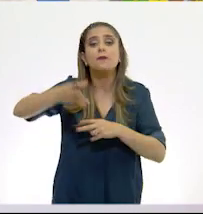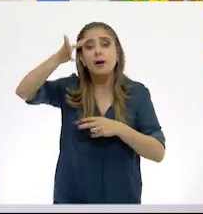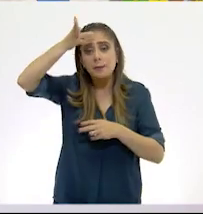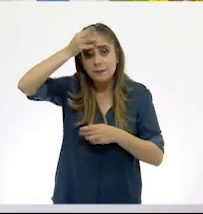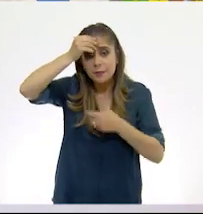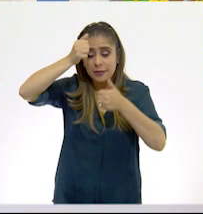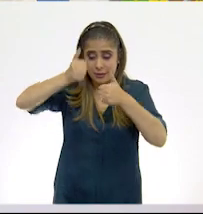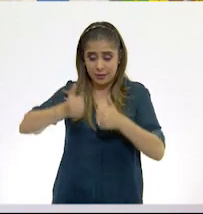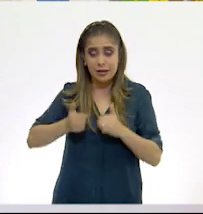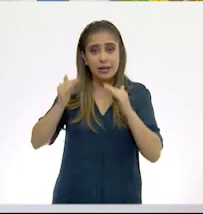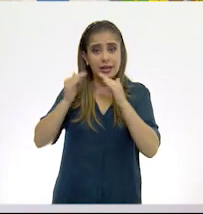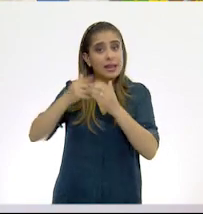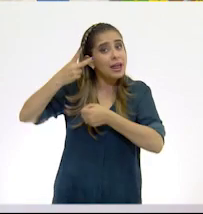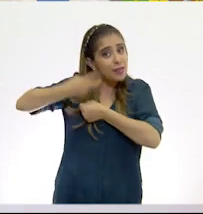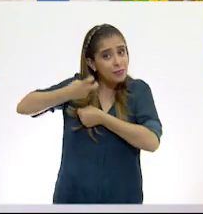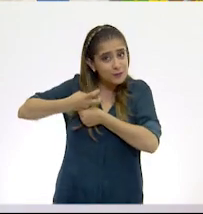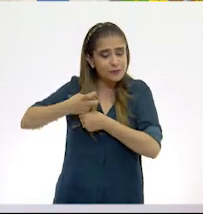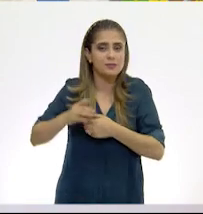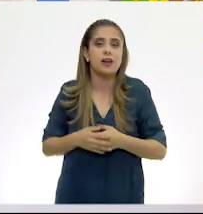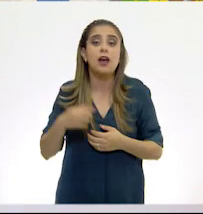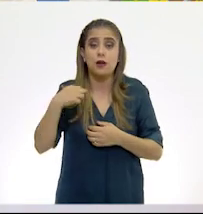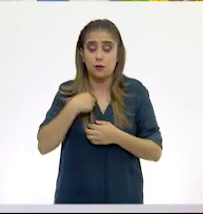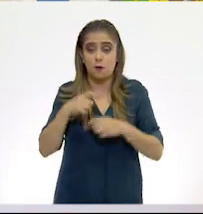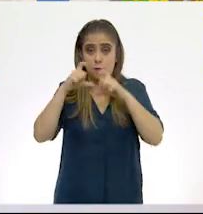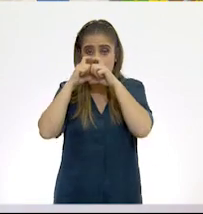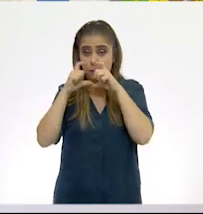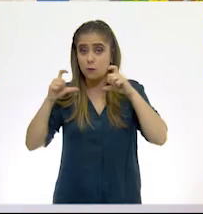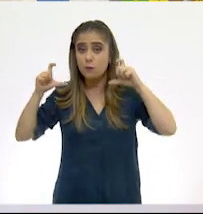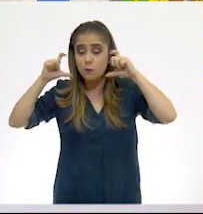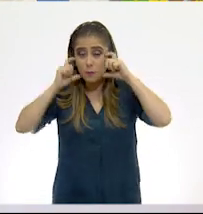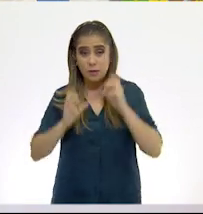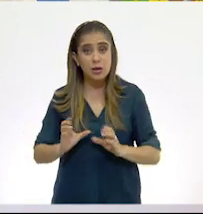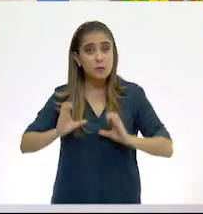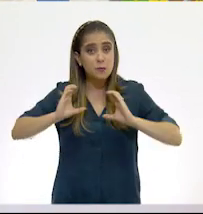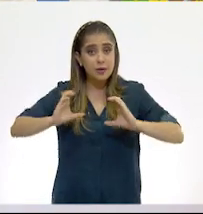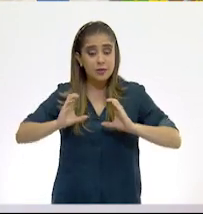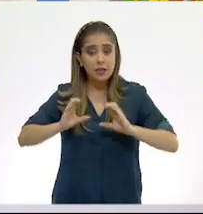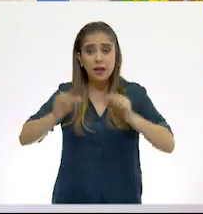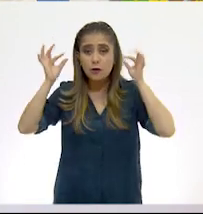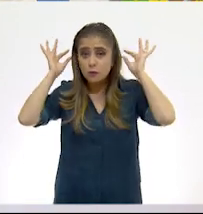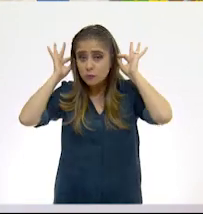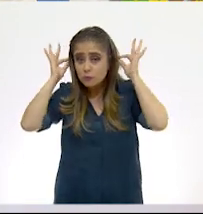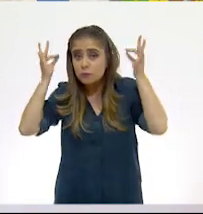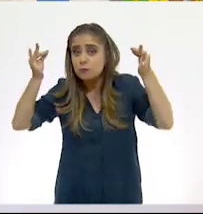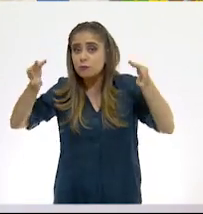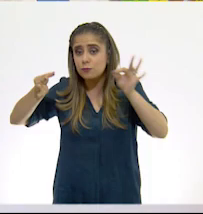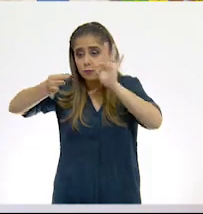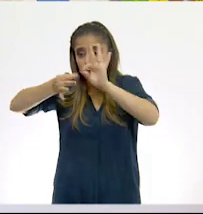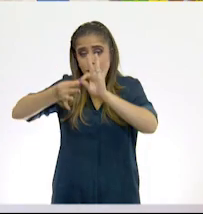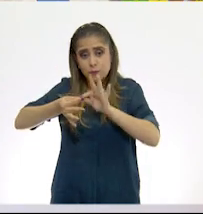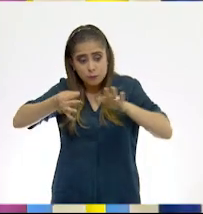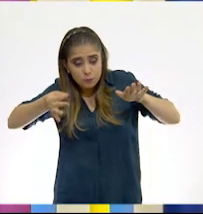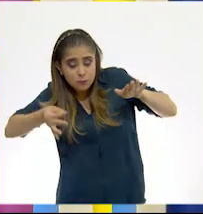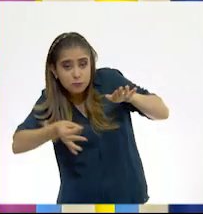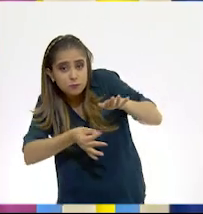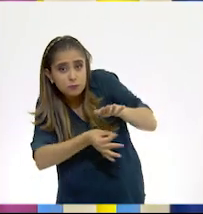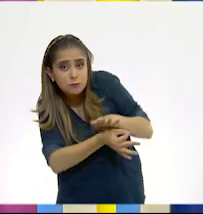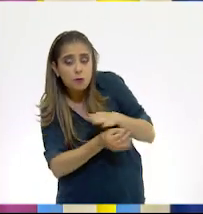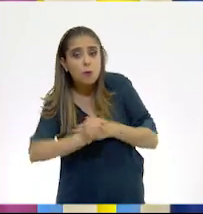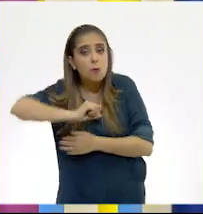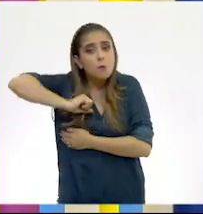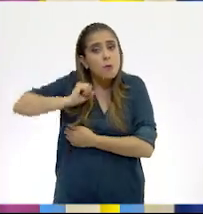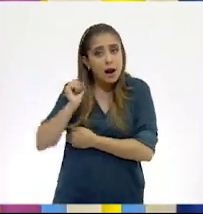2. Pero permítanme quitarme mi cubrebocas, lo voy a hacer con mucho cuidado, tomándolo de las agarraderas